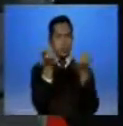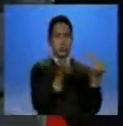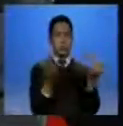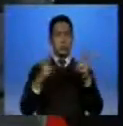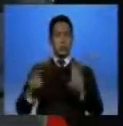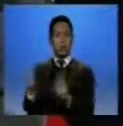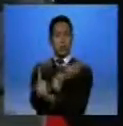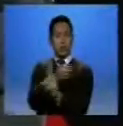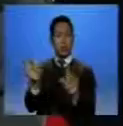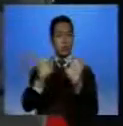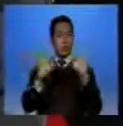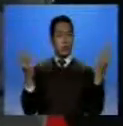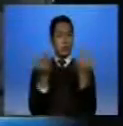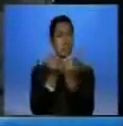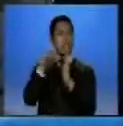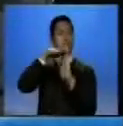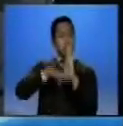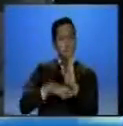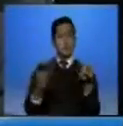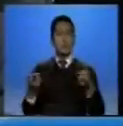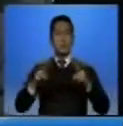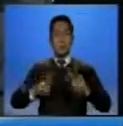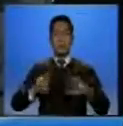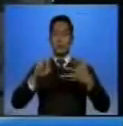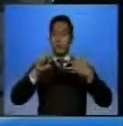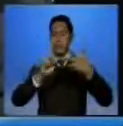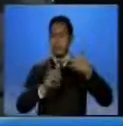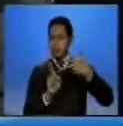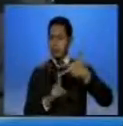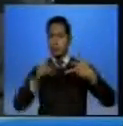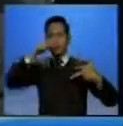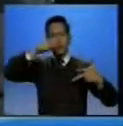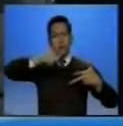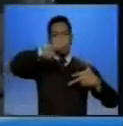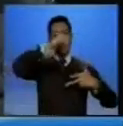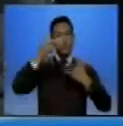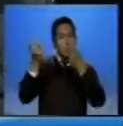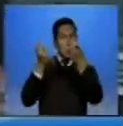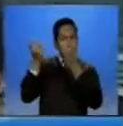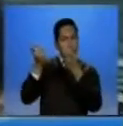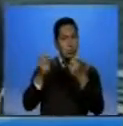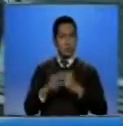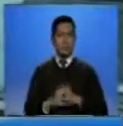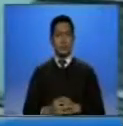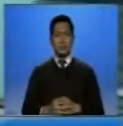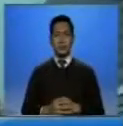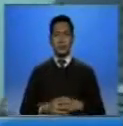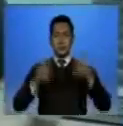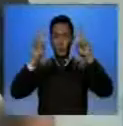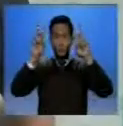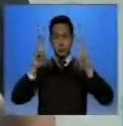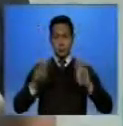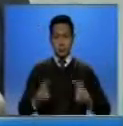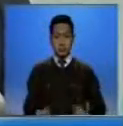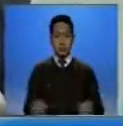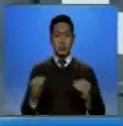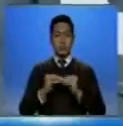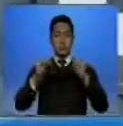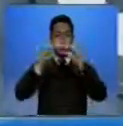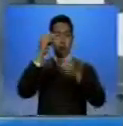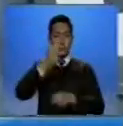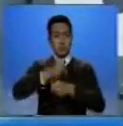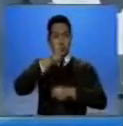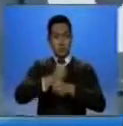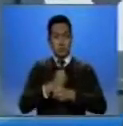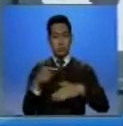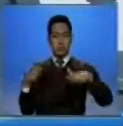violencia intrafamiliar, el tema de la prevención de consumo de sustancias estupefacientes y psicotrópicas. En los temas que más se ha trabajado es en la reducción